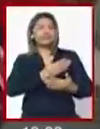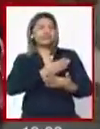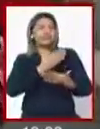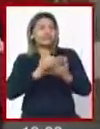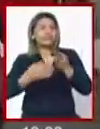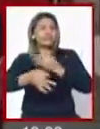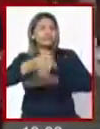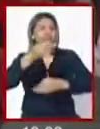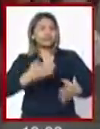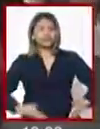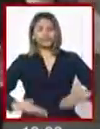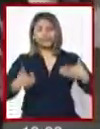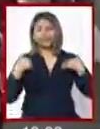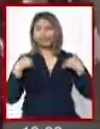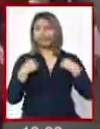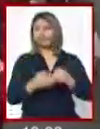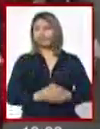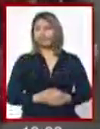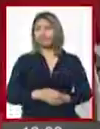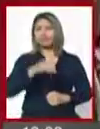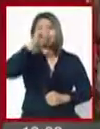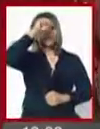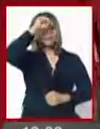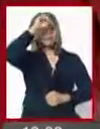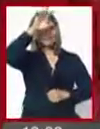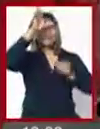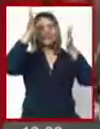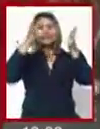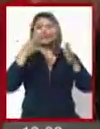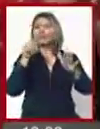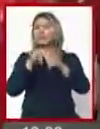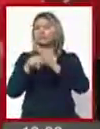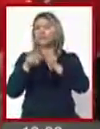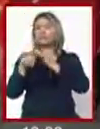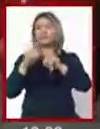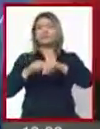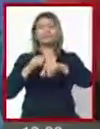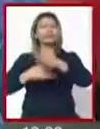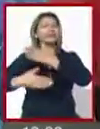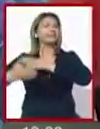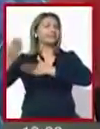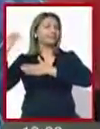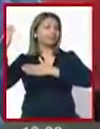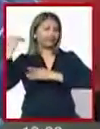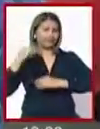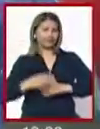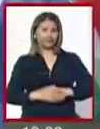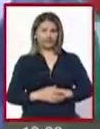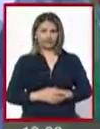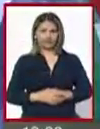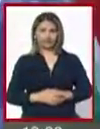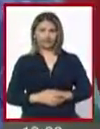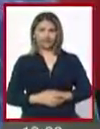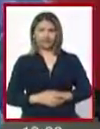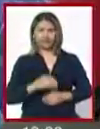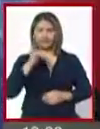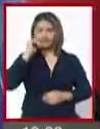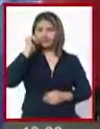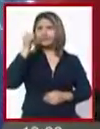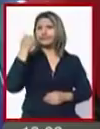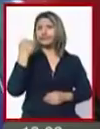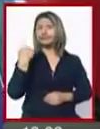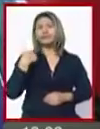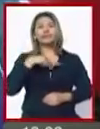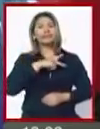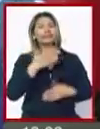sus vidas, especialmente los dirigentes mineros, que han sido masacrados en diferentes tiempos. Entonces, lo de mañana para